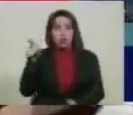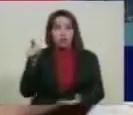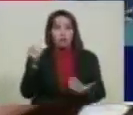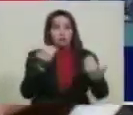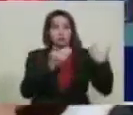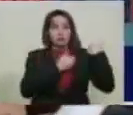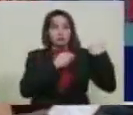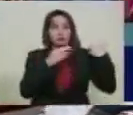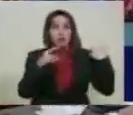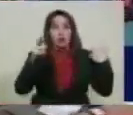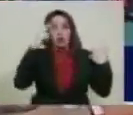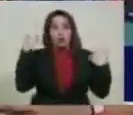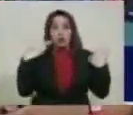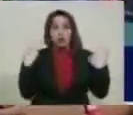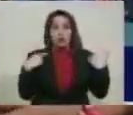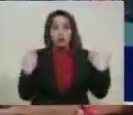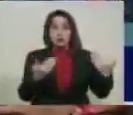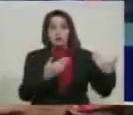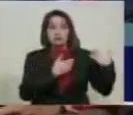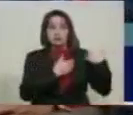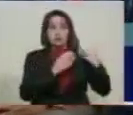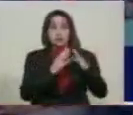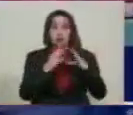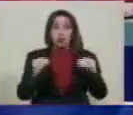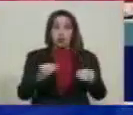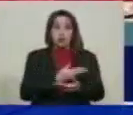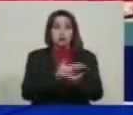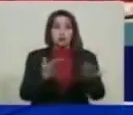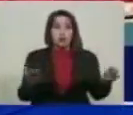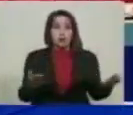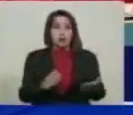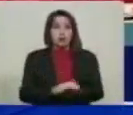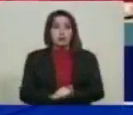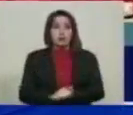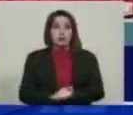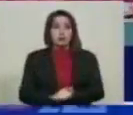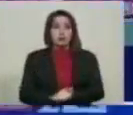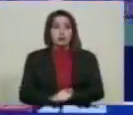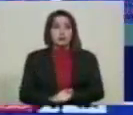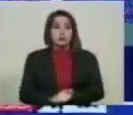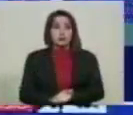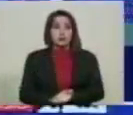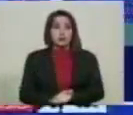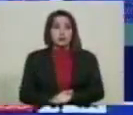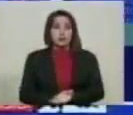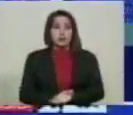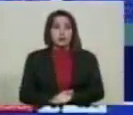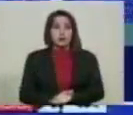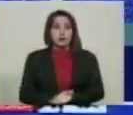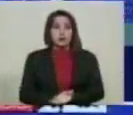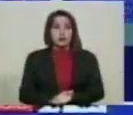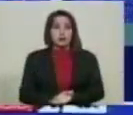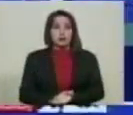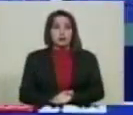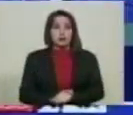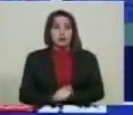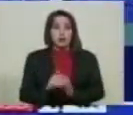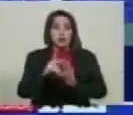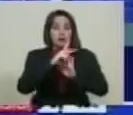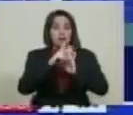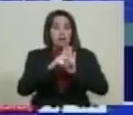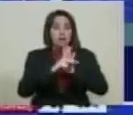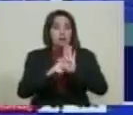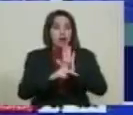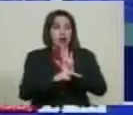Robertsa, Eduardo, compañero, debe conformar el plan para